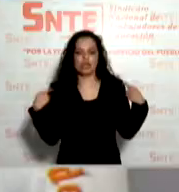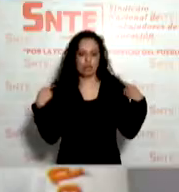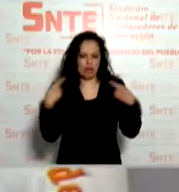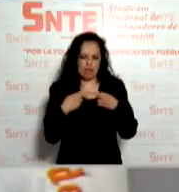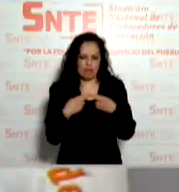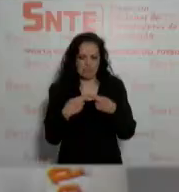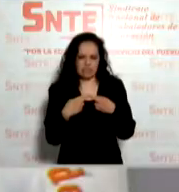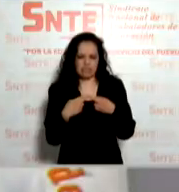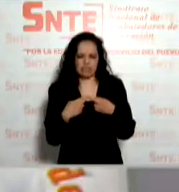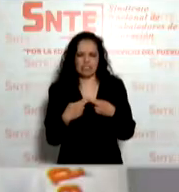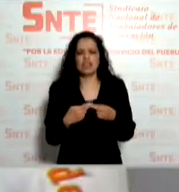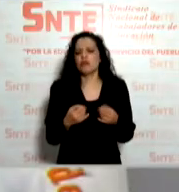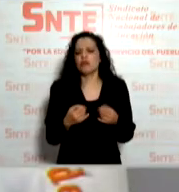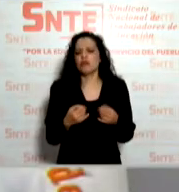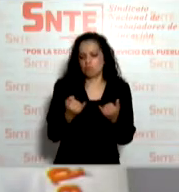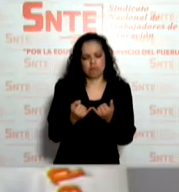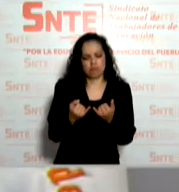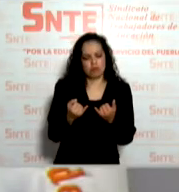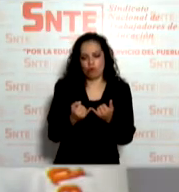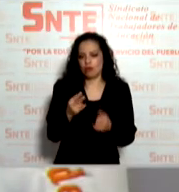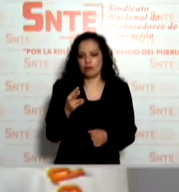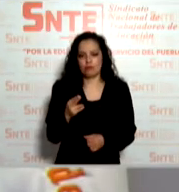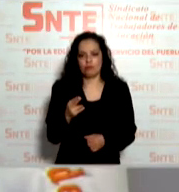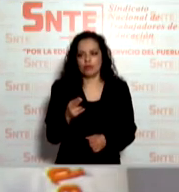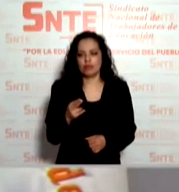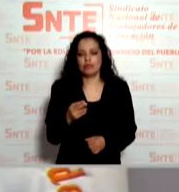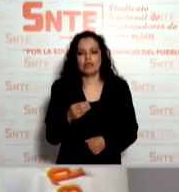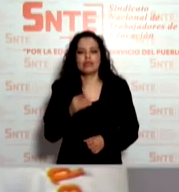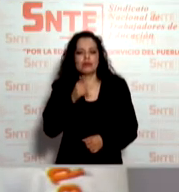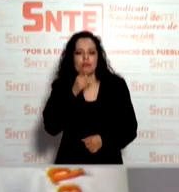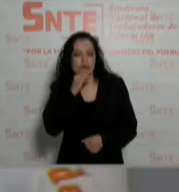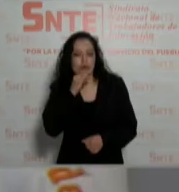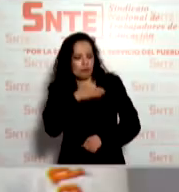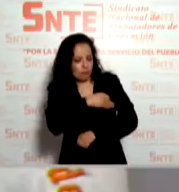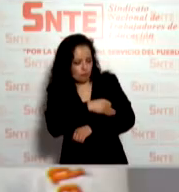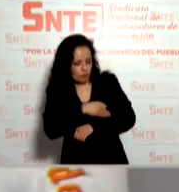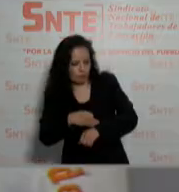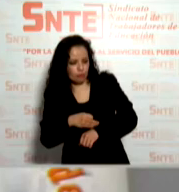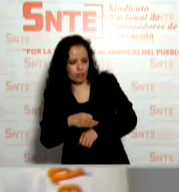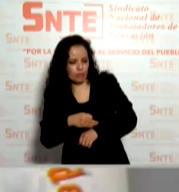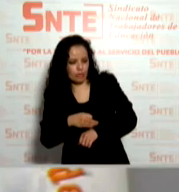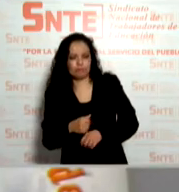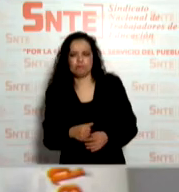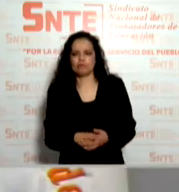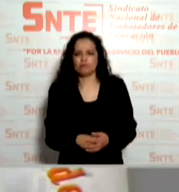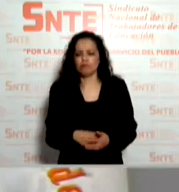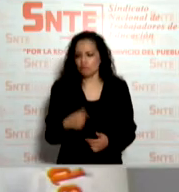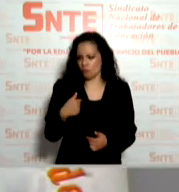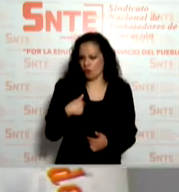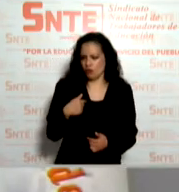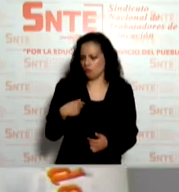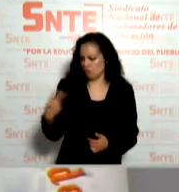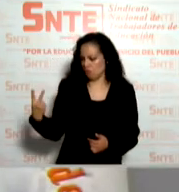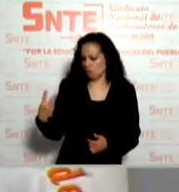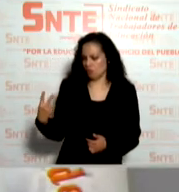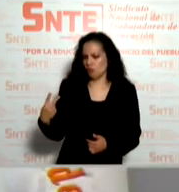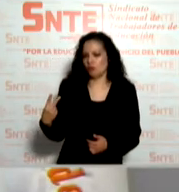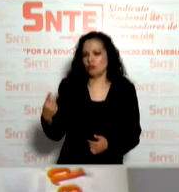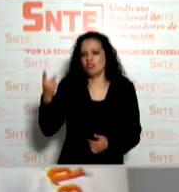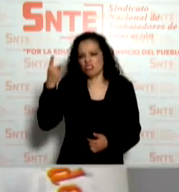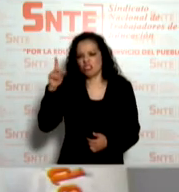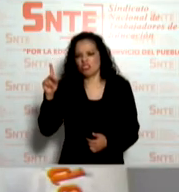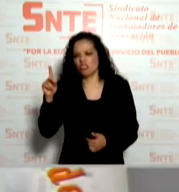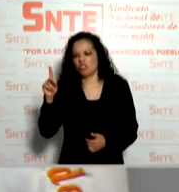con padres de familia. De tal manera que lo comentaba con hace unos minutos,